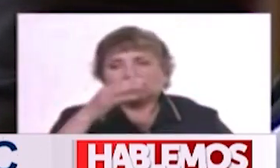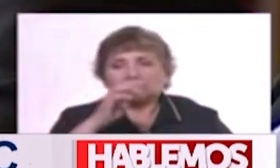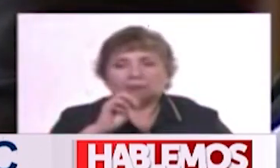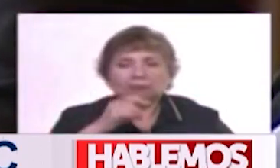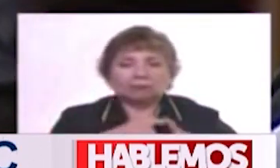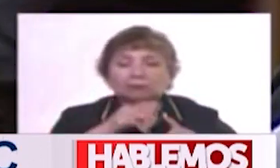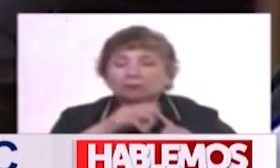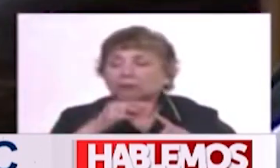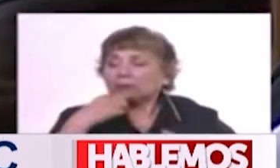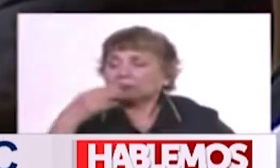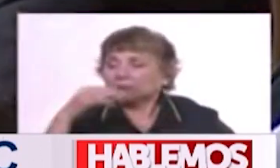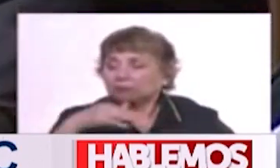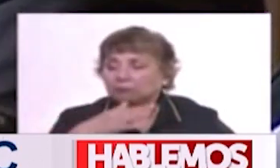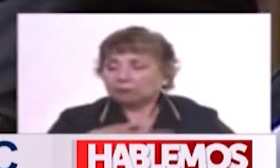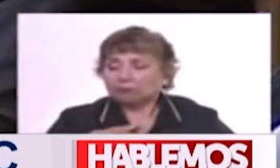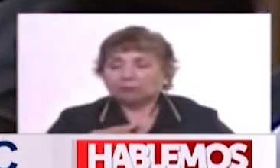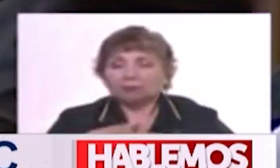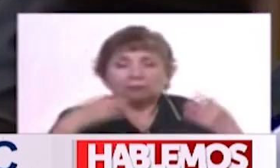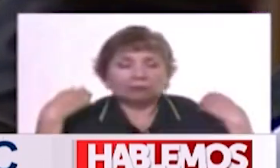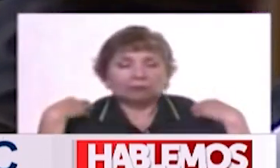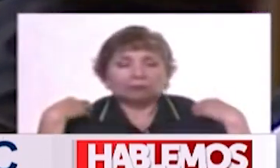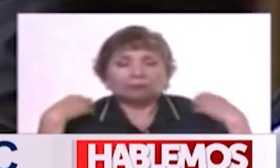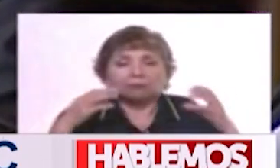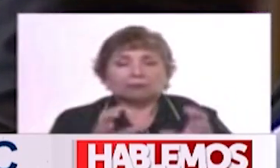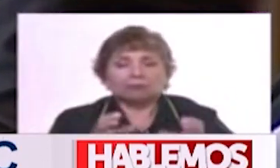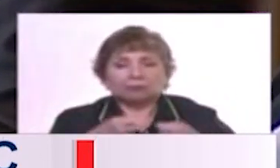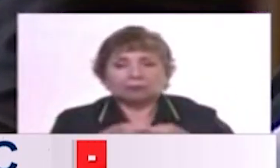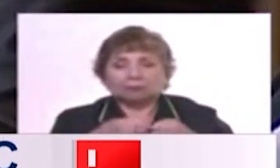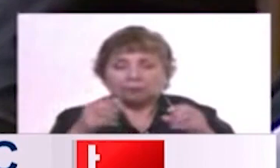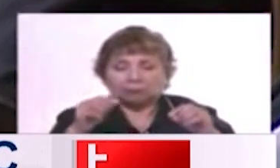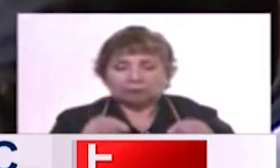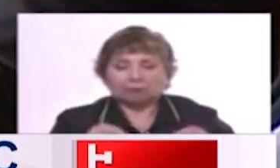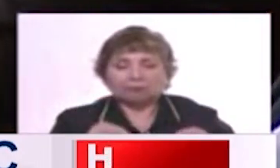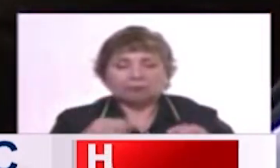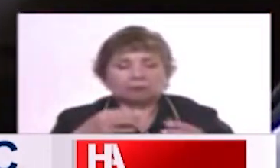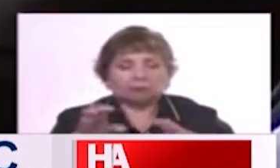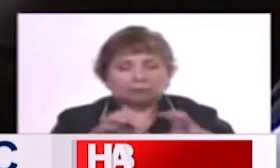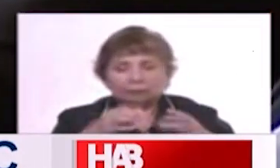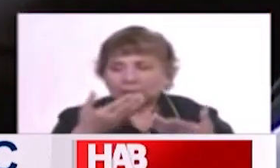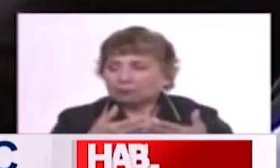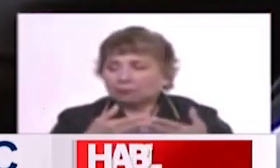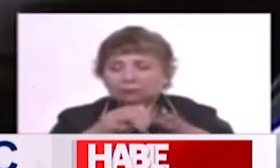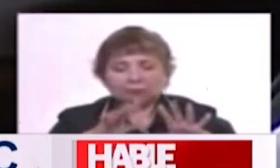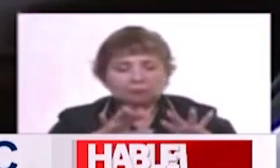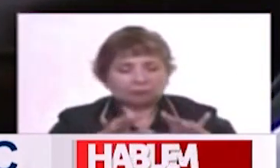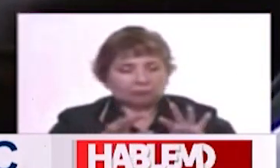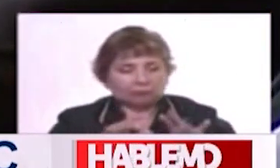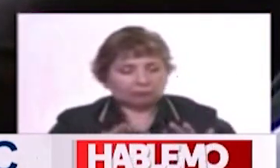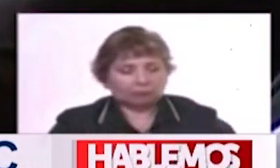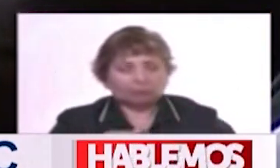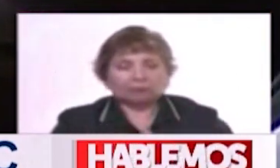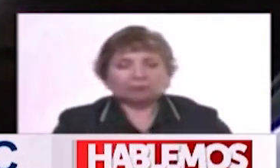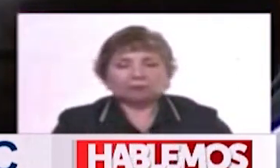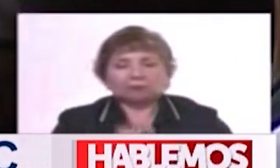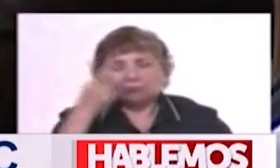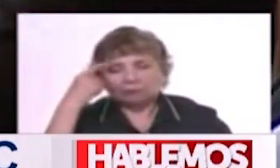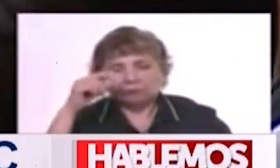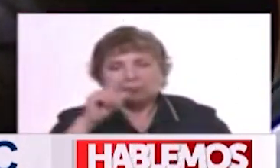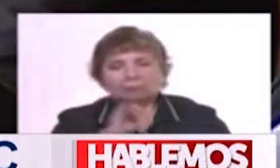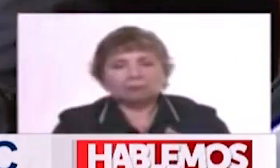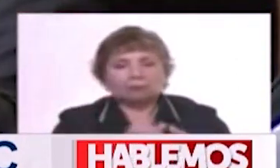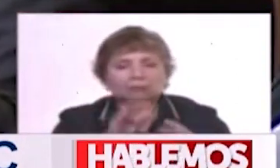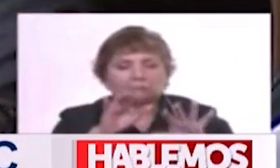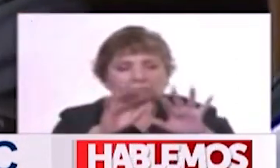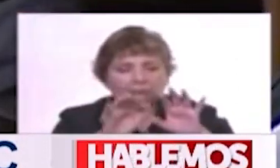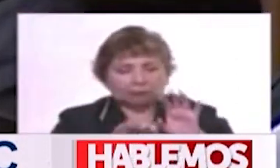esta oportunidad le toca el turno para que el exministro Roberto Sánchez brinde sus declaraciones en el